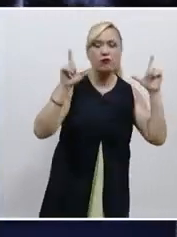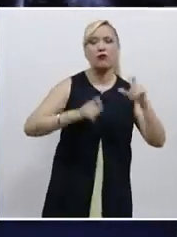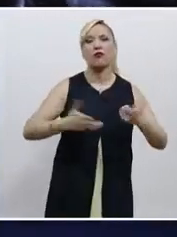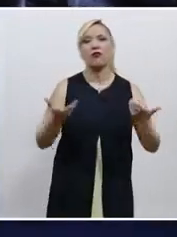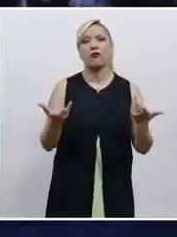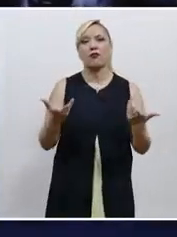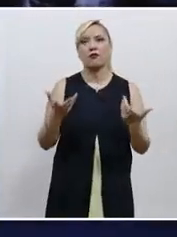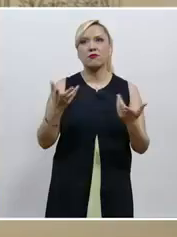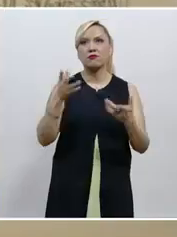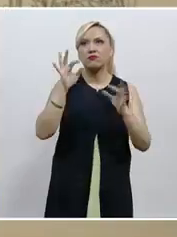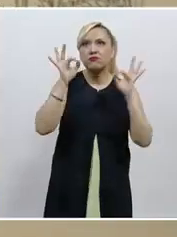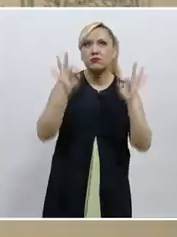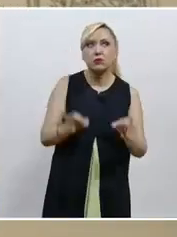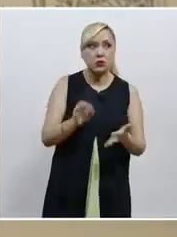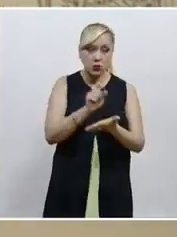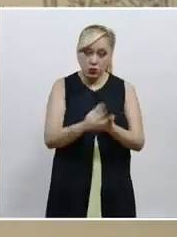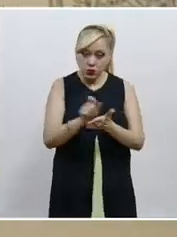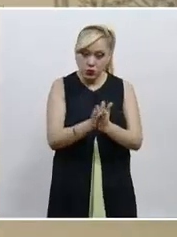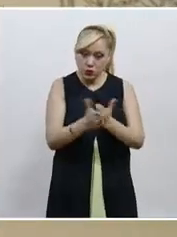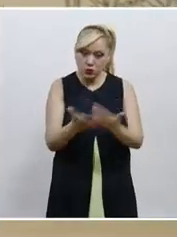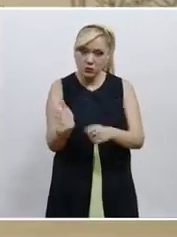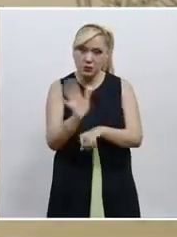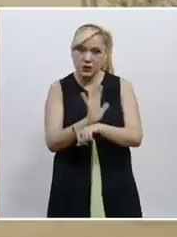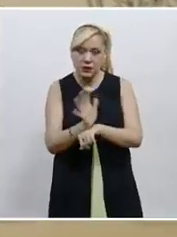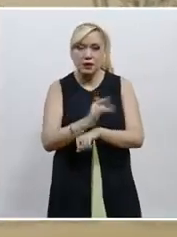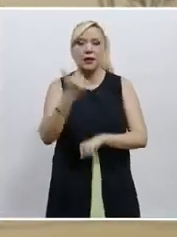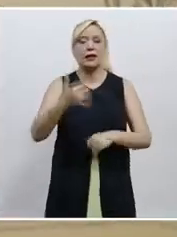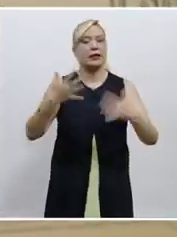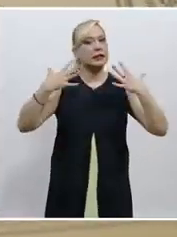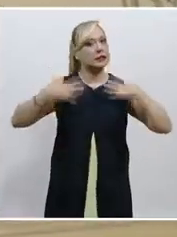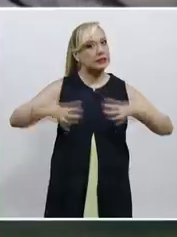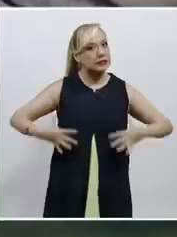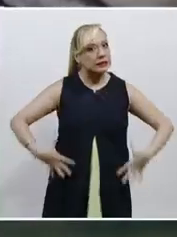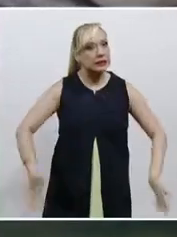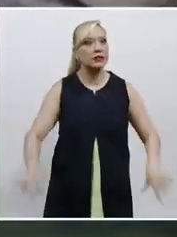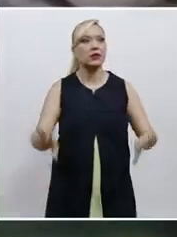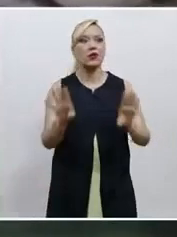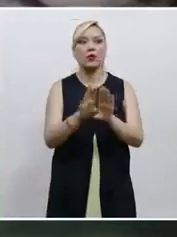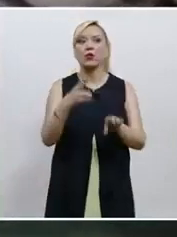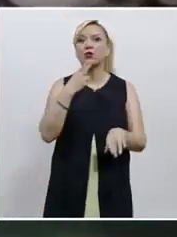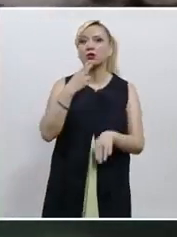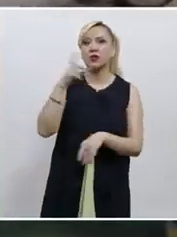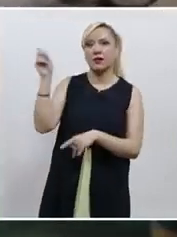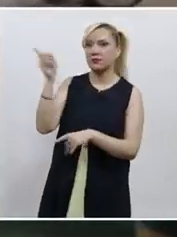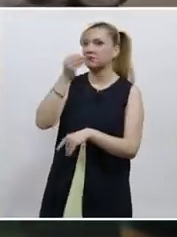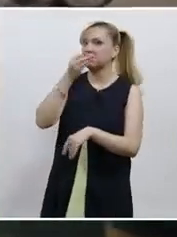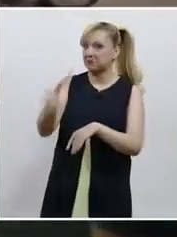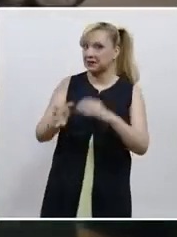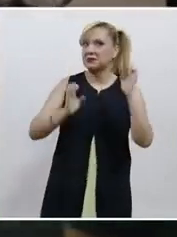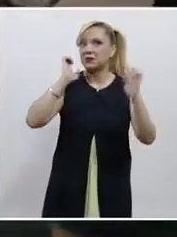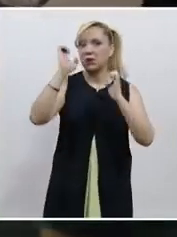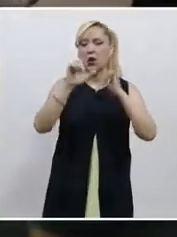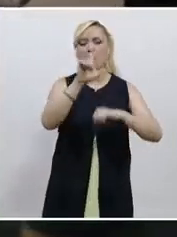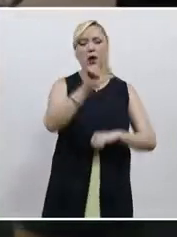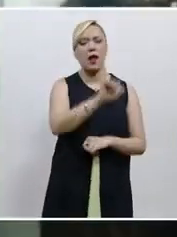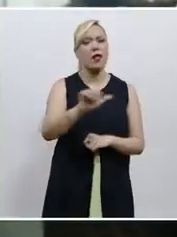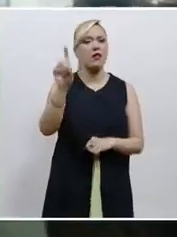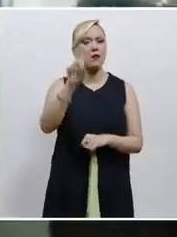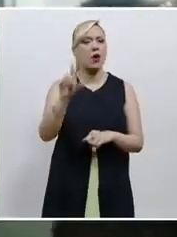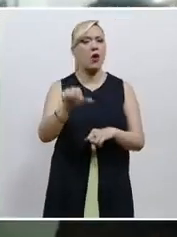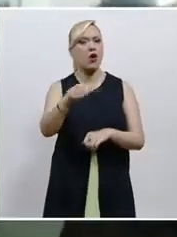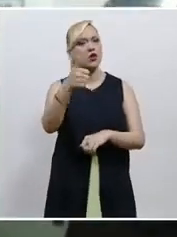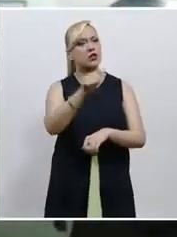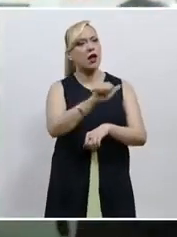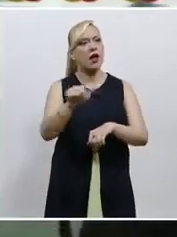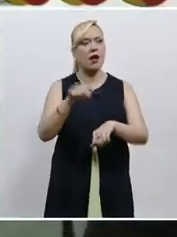fotografías, el guión original de la cinta, así como los vestuarios y props utilizados en la producción. De lunes a domingo, de 11